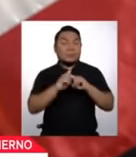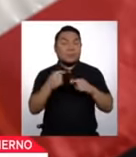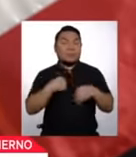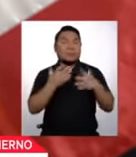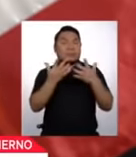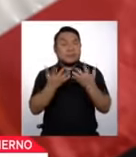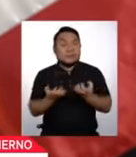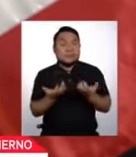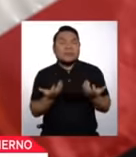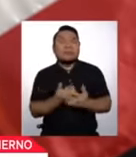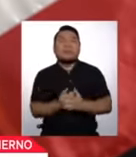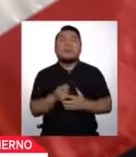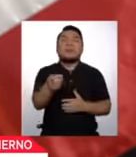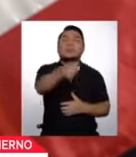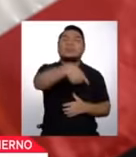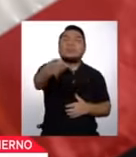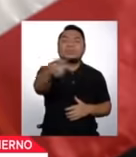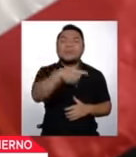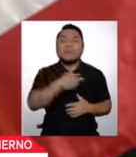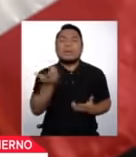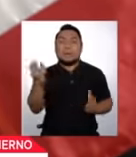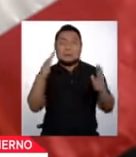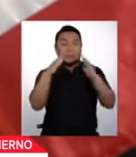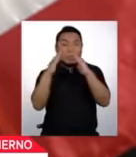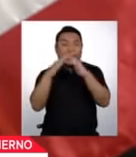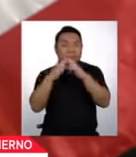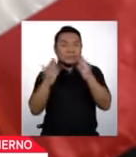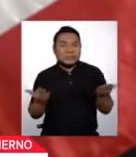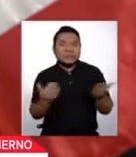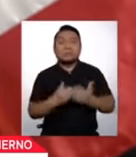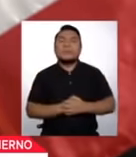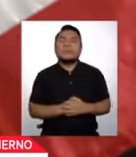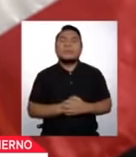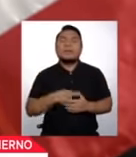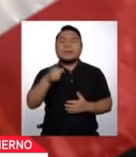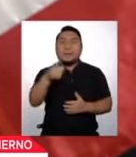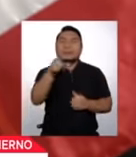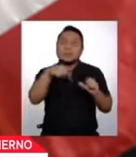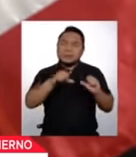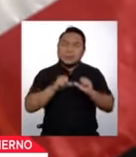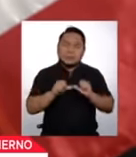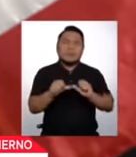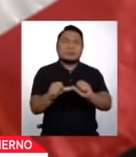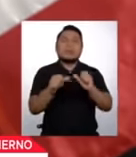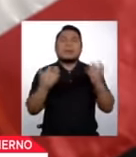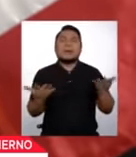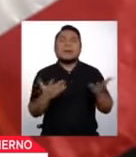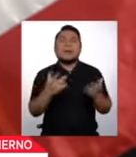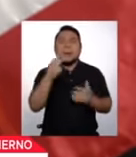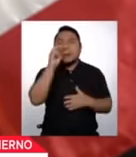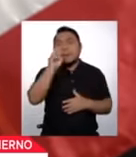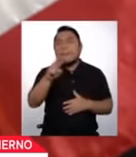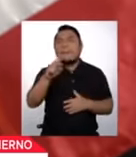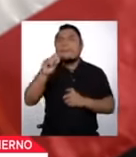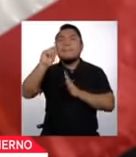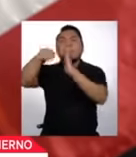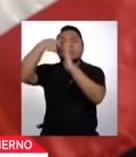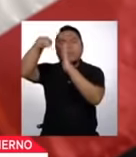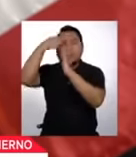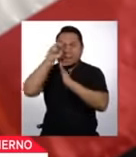que ustedes en sus viviendas sigan un video